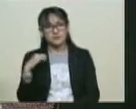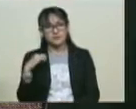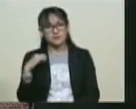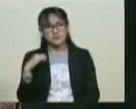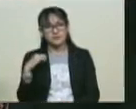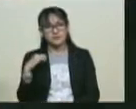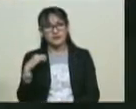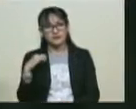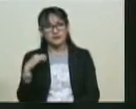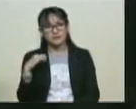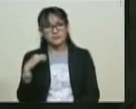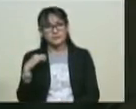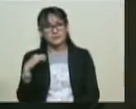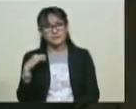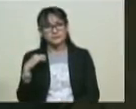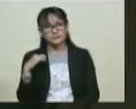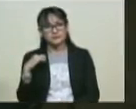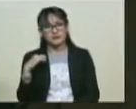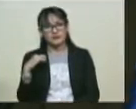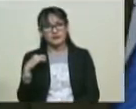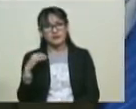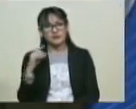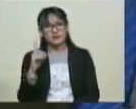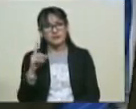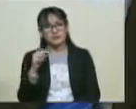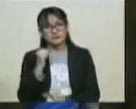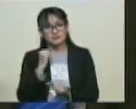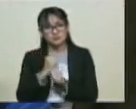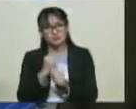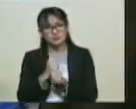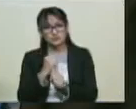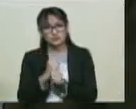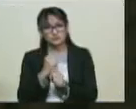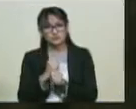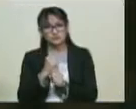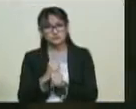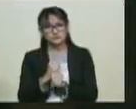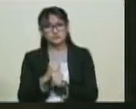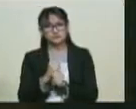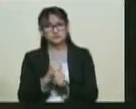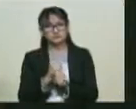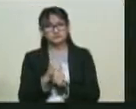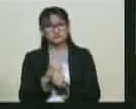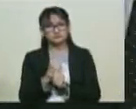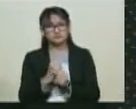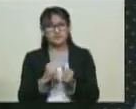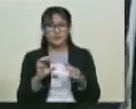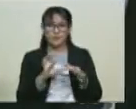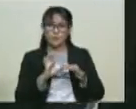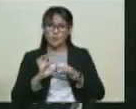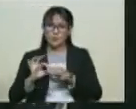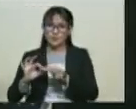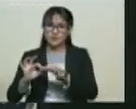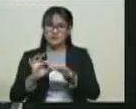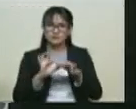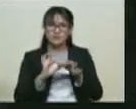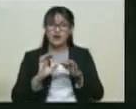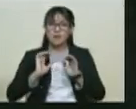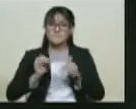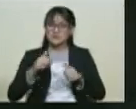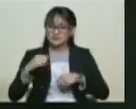hacer una poderosa operación de coordinación para la acción.